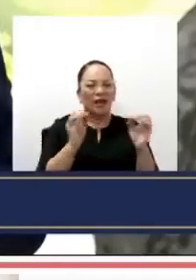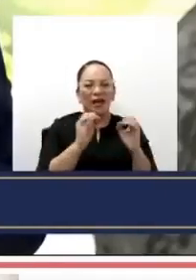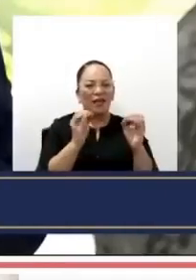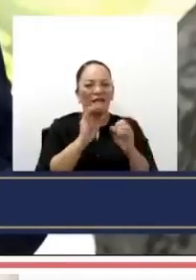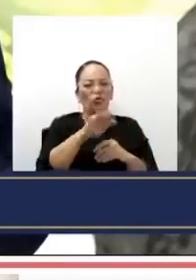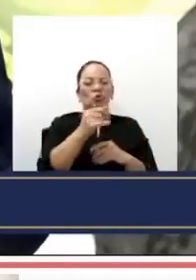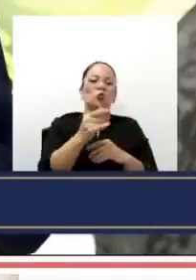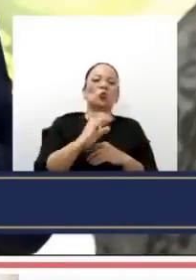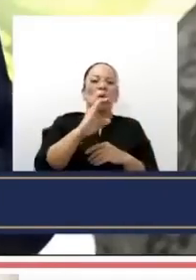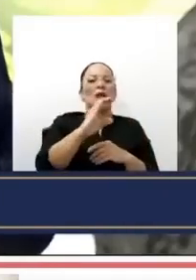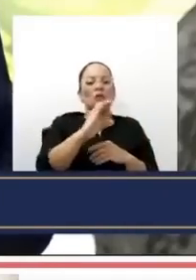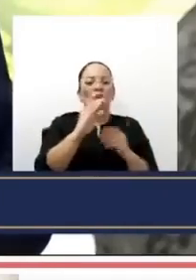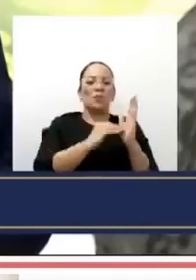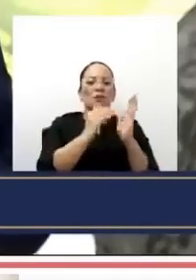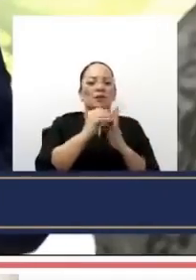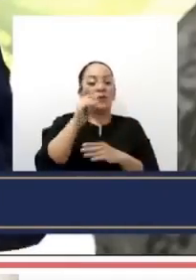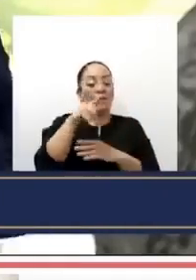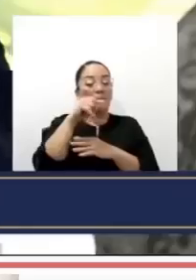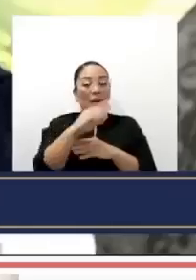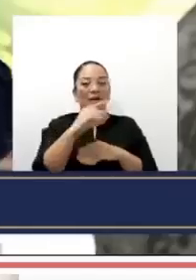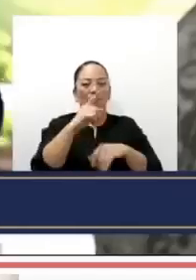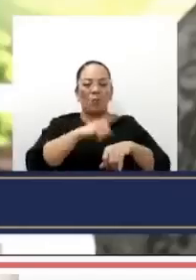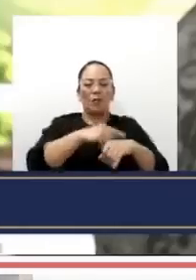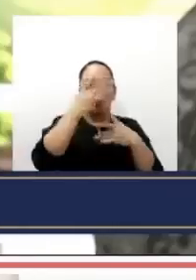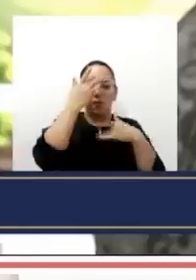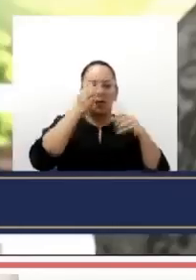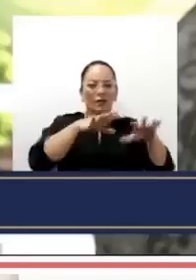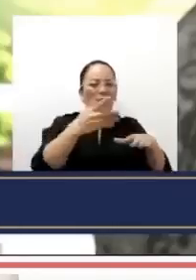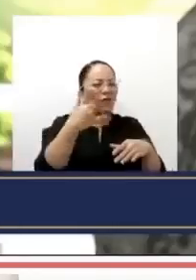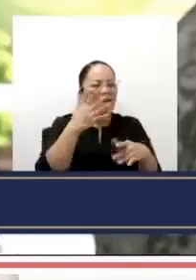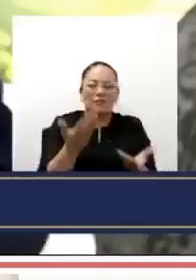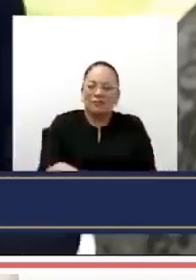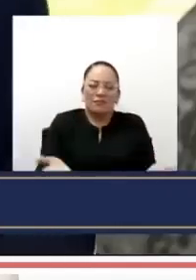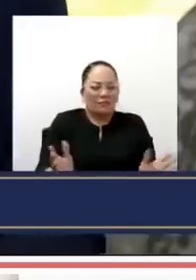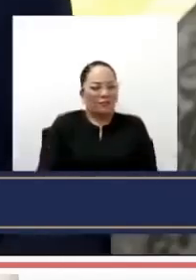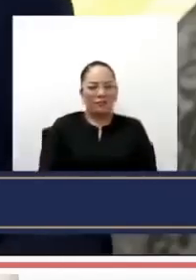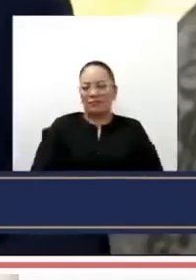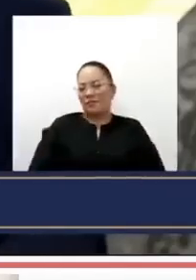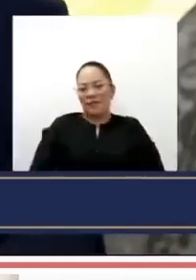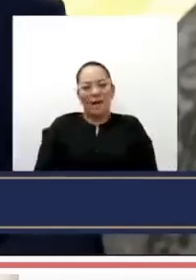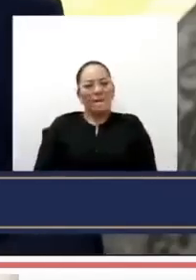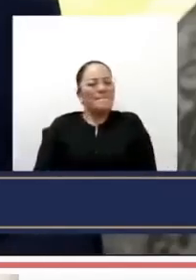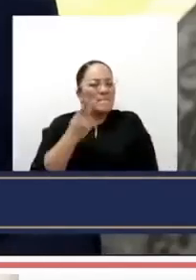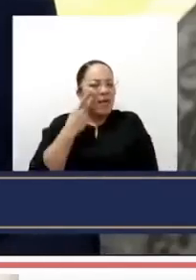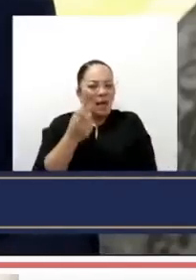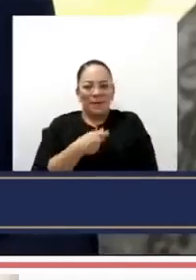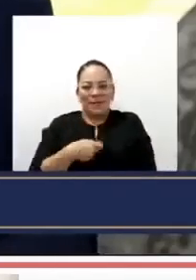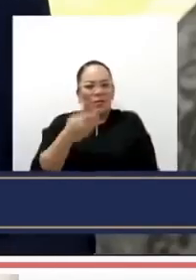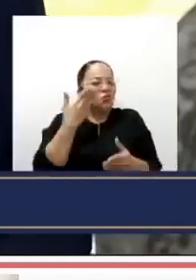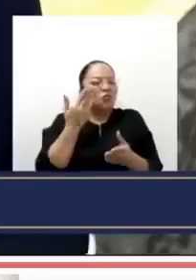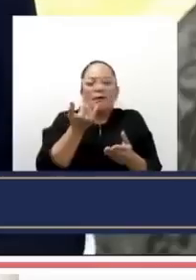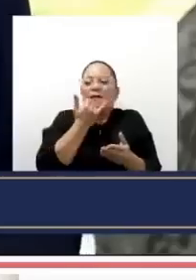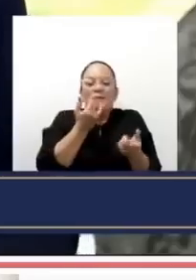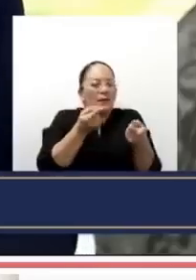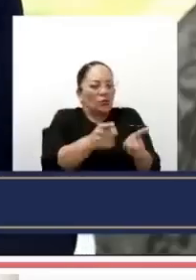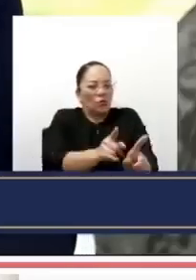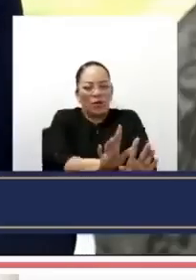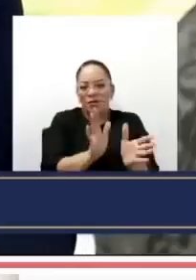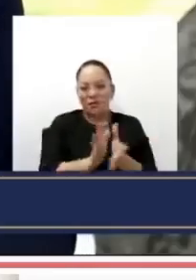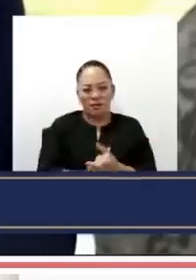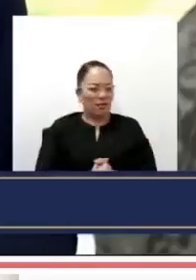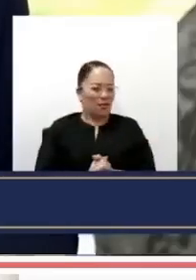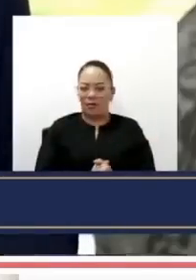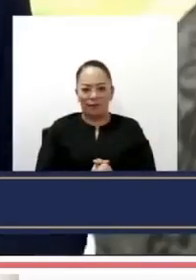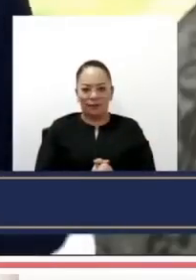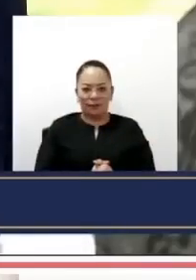sueldo millonario si el PAC en medio de pandemia fue... O sea, mire, presidente, yo no sé qué pasó aquí, y no es que estaba a mano y yo